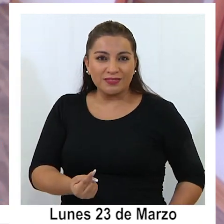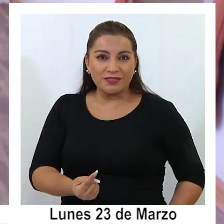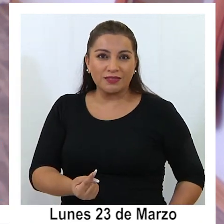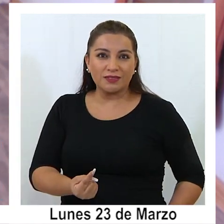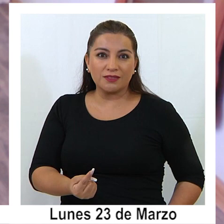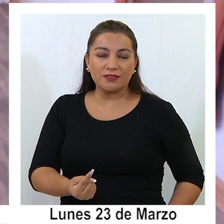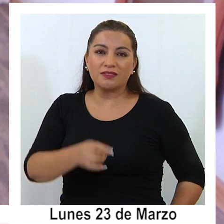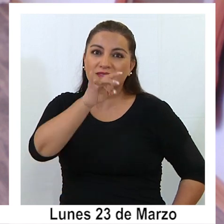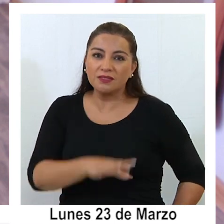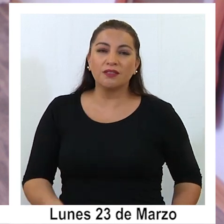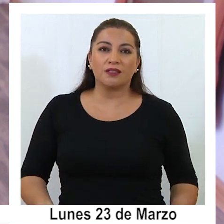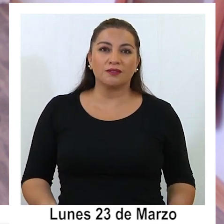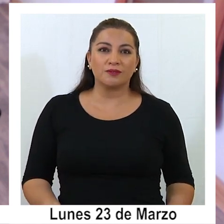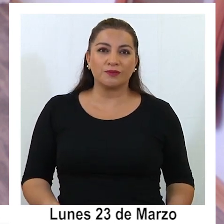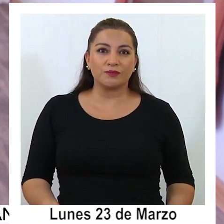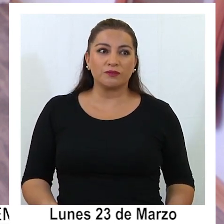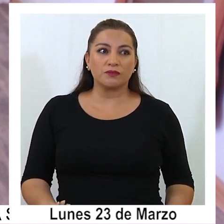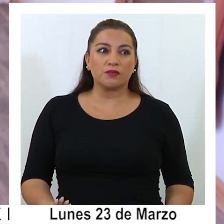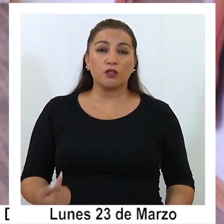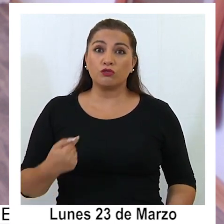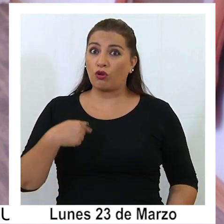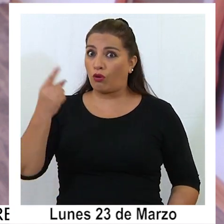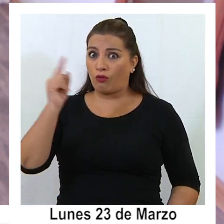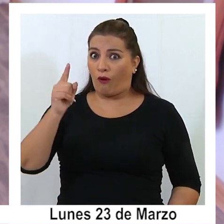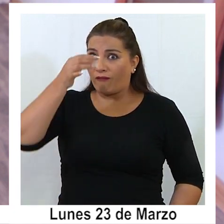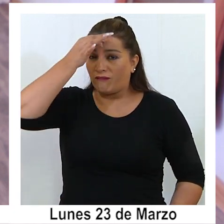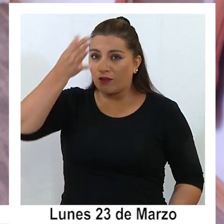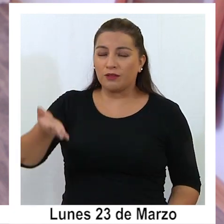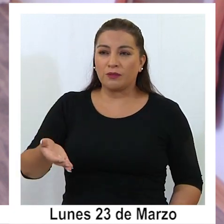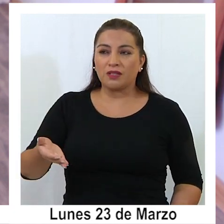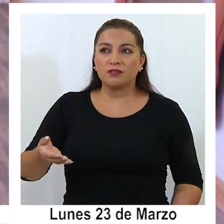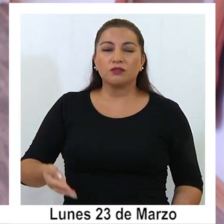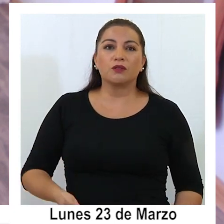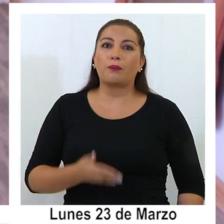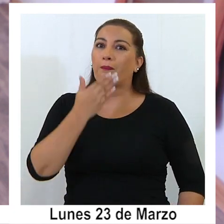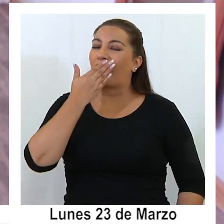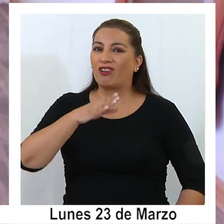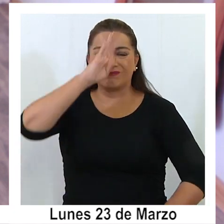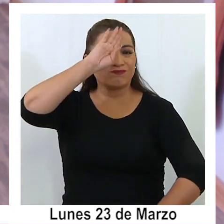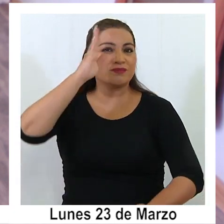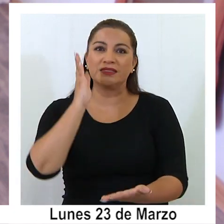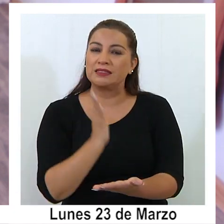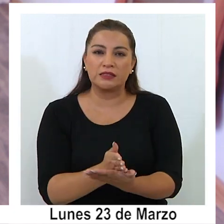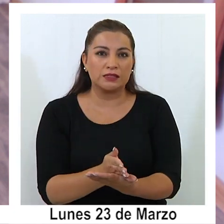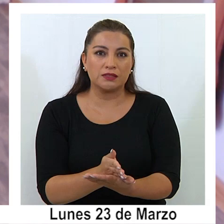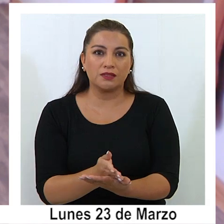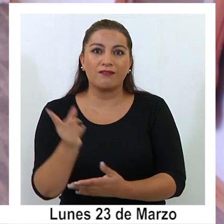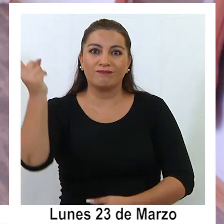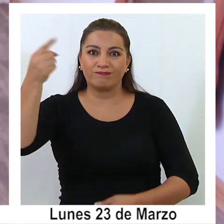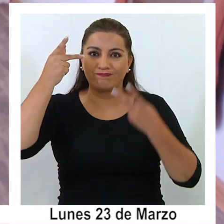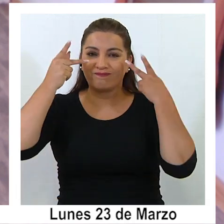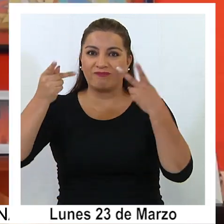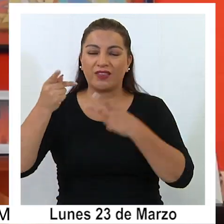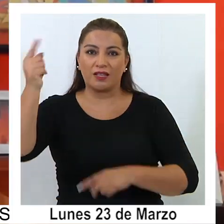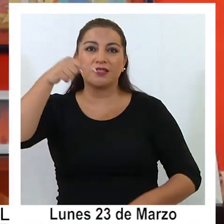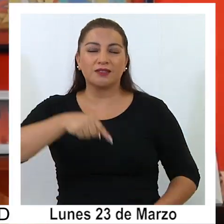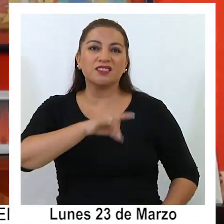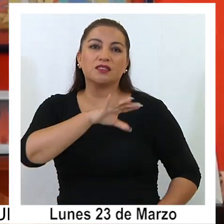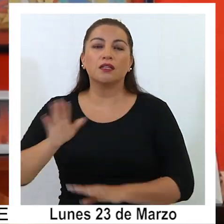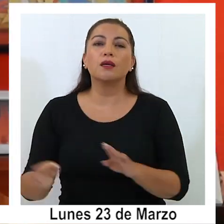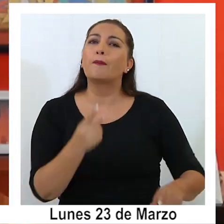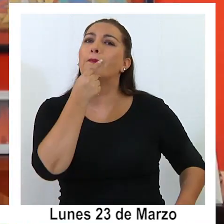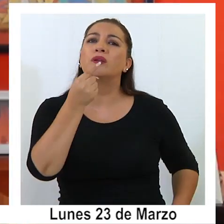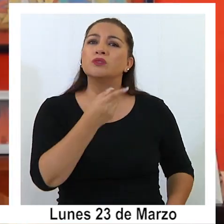a Chile, a pesar de que yo no estaba enferma. Entonces eso determinó que yo decidiera venirme. ¿Y en